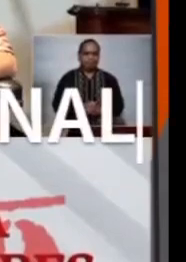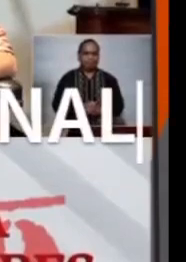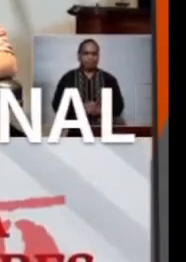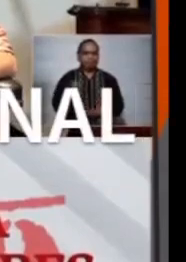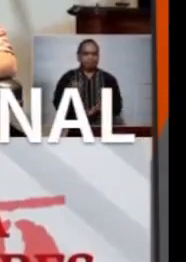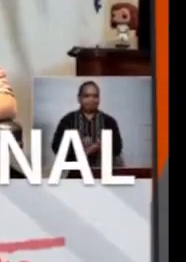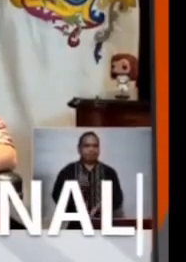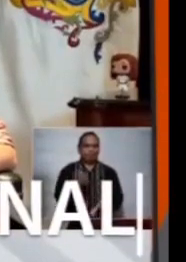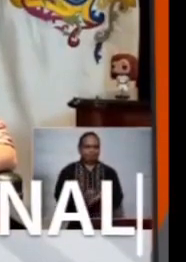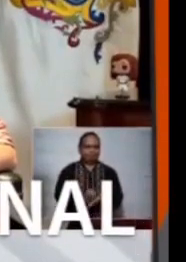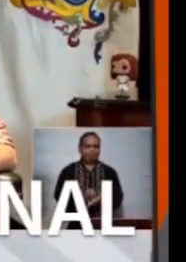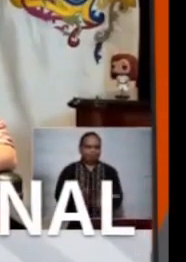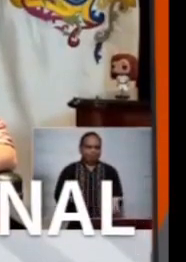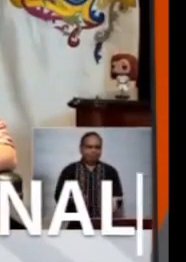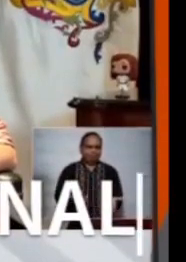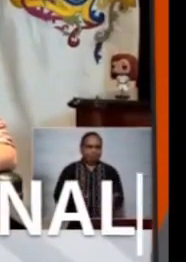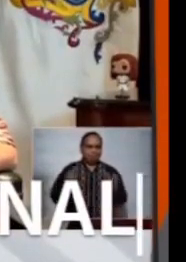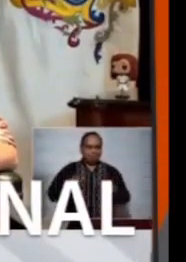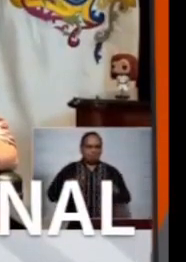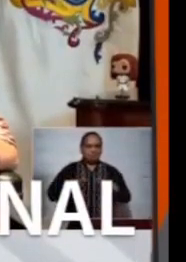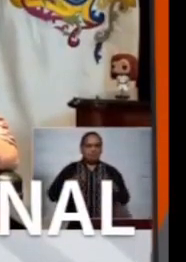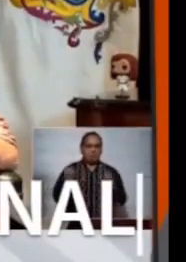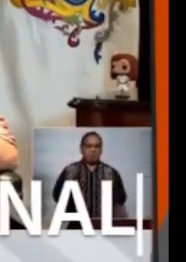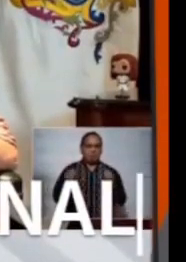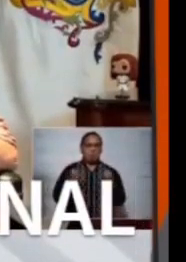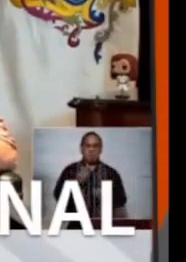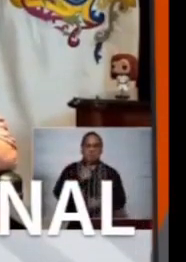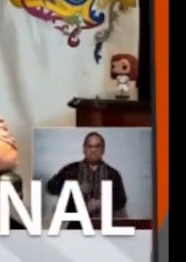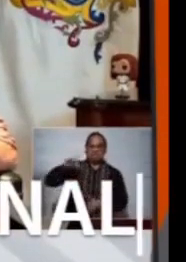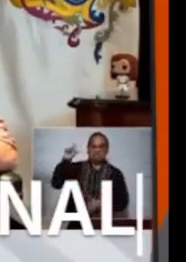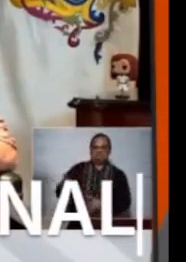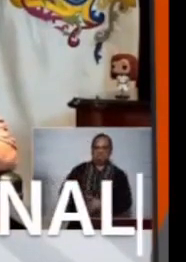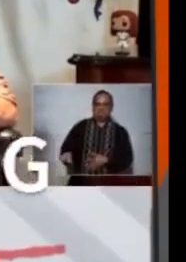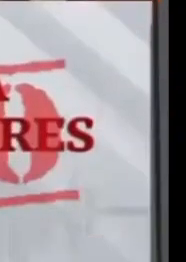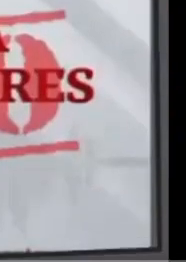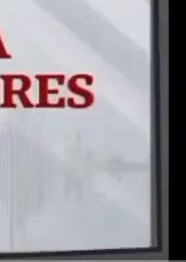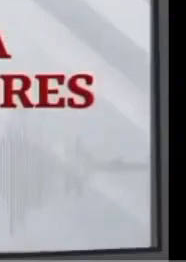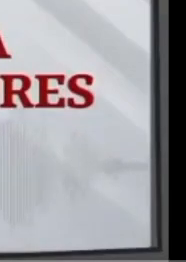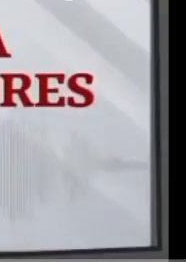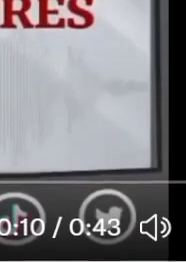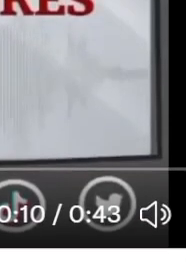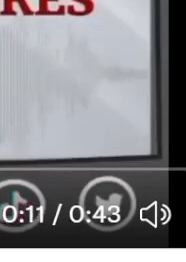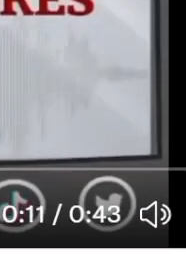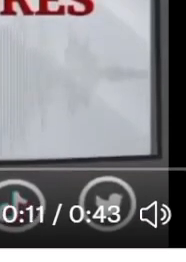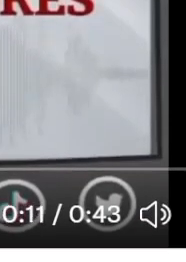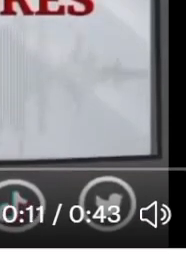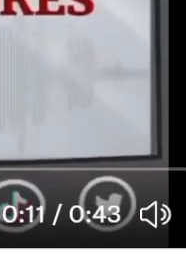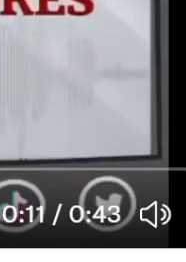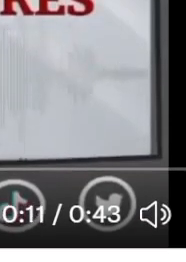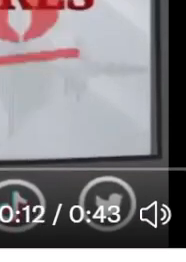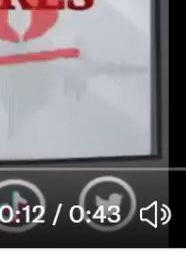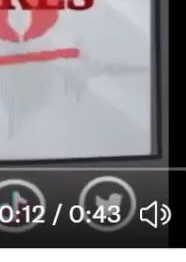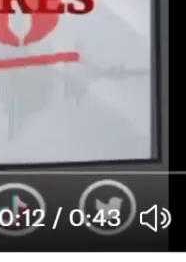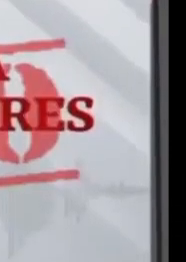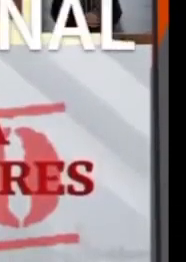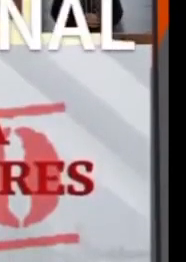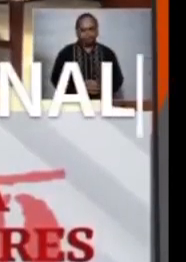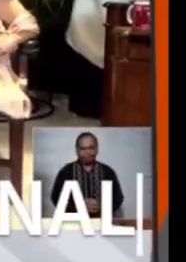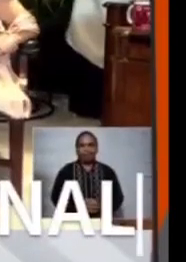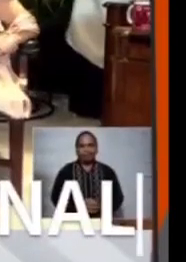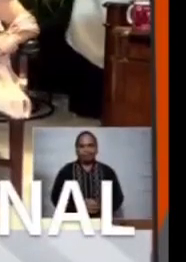apoyado a tanta gente con una gente tan arrogante porque nuestro presidente